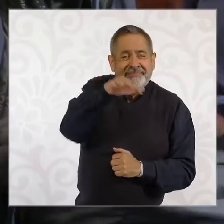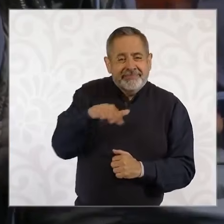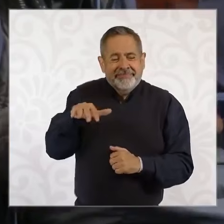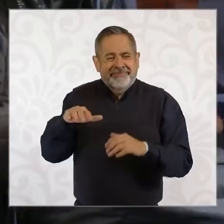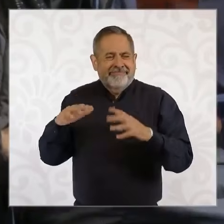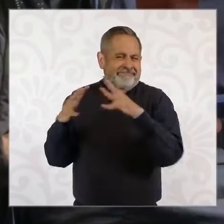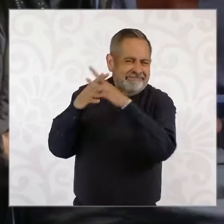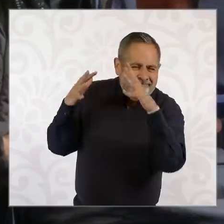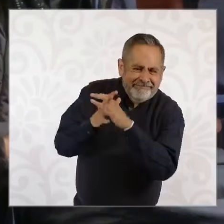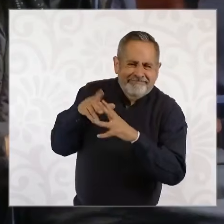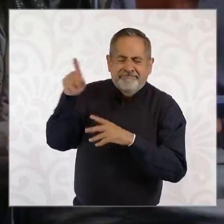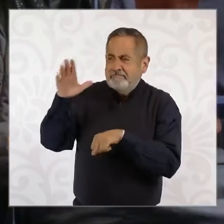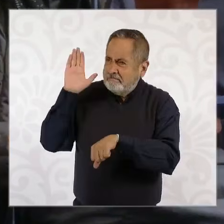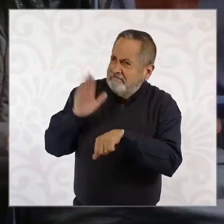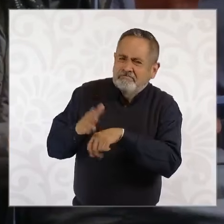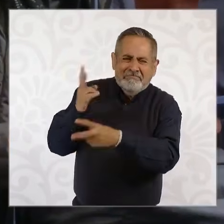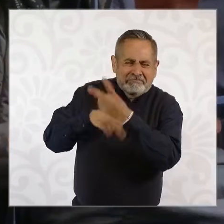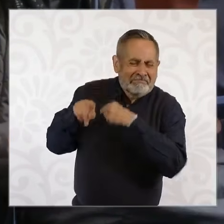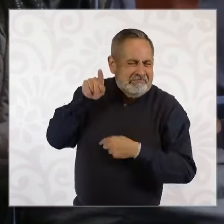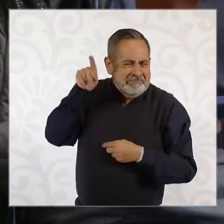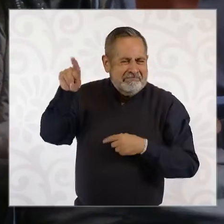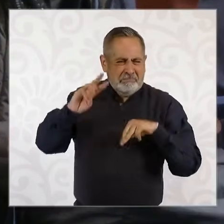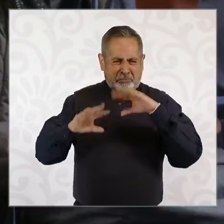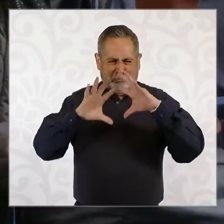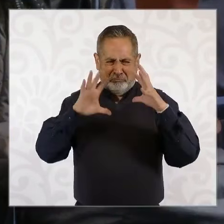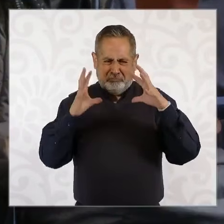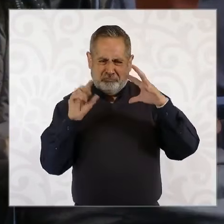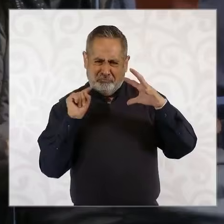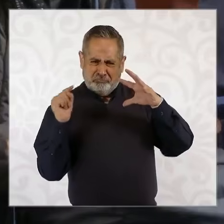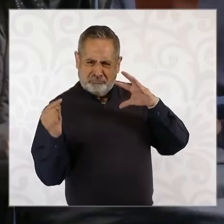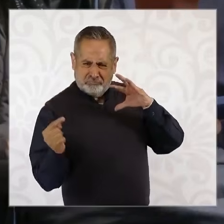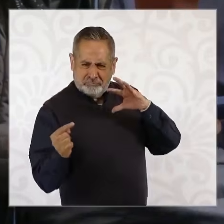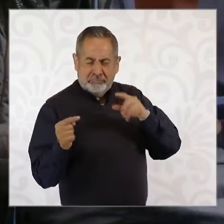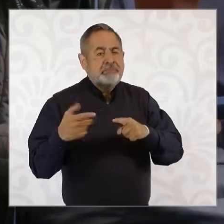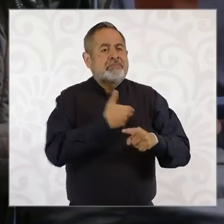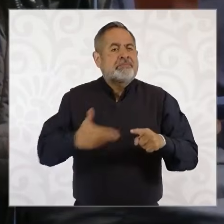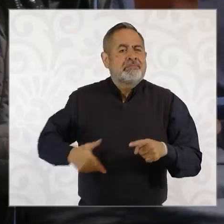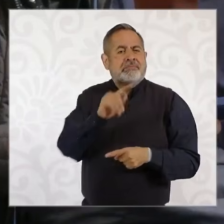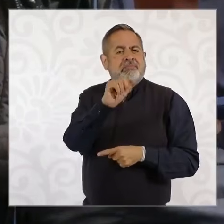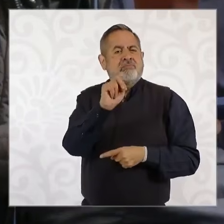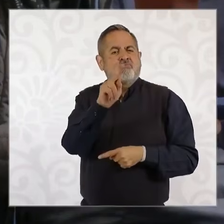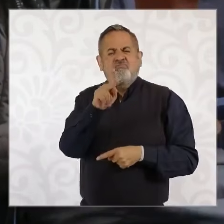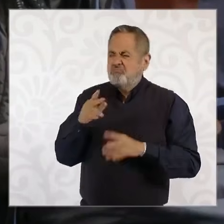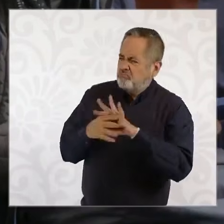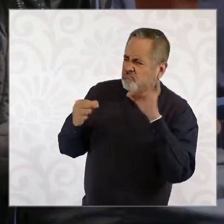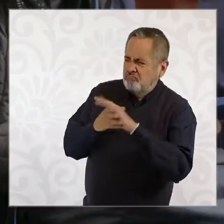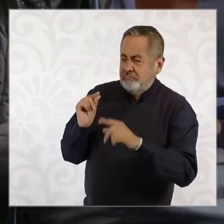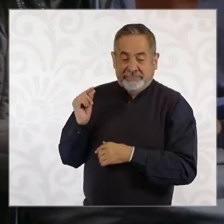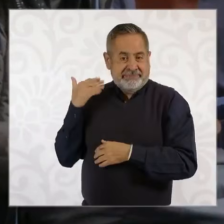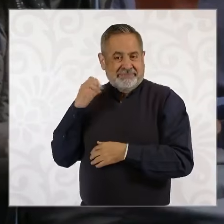siguen acrecentándose estas diferencias, sobre todo encabezadas por el presidente Donald Trump, quien este fin de semana pues ya